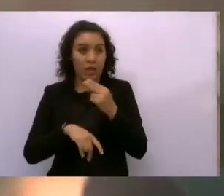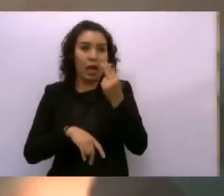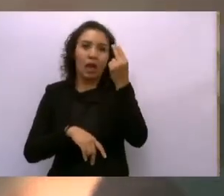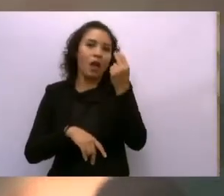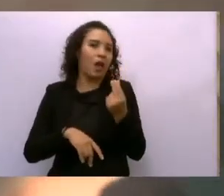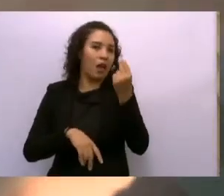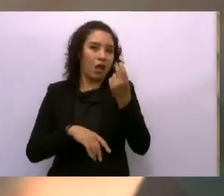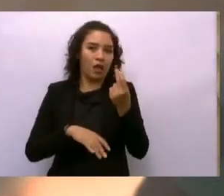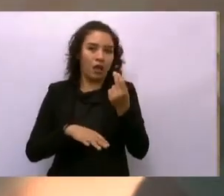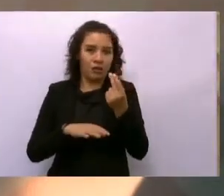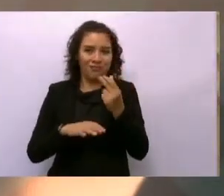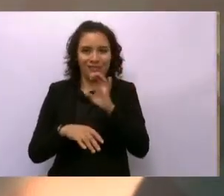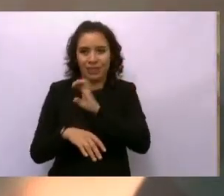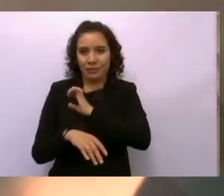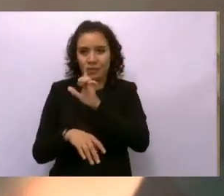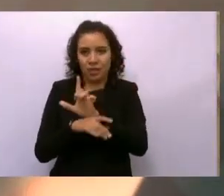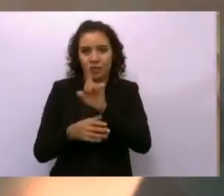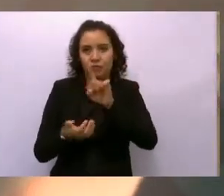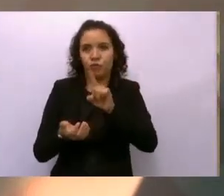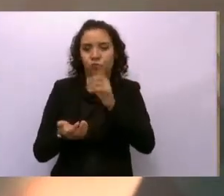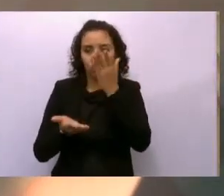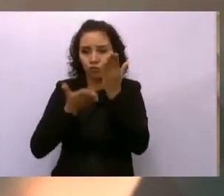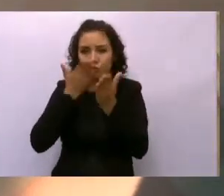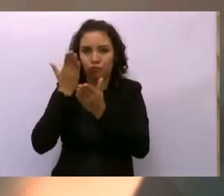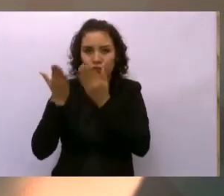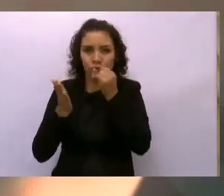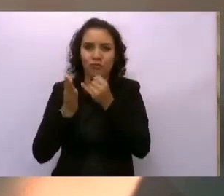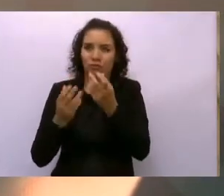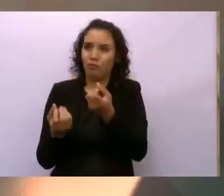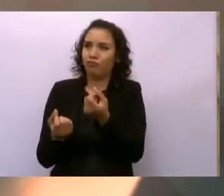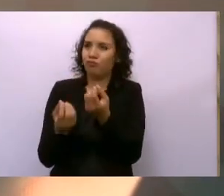especialistas, que hay muchos,